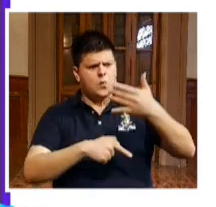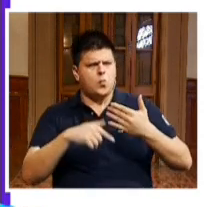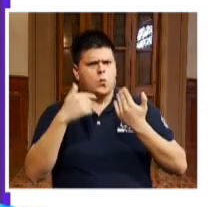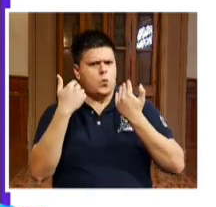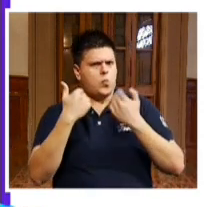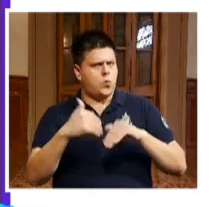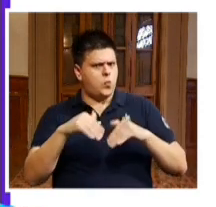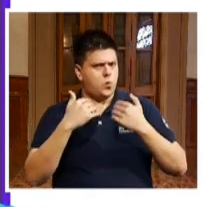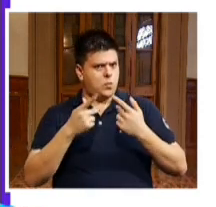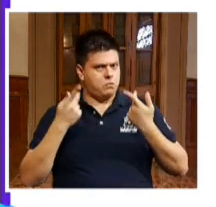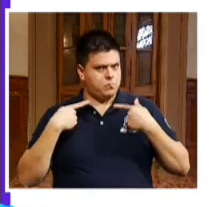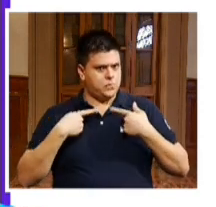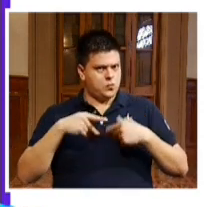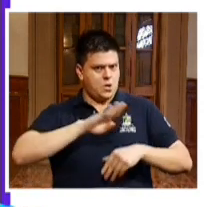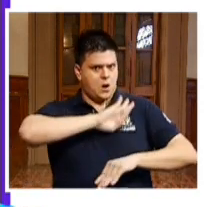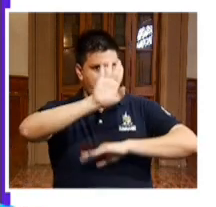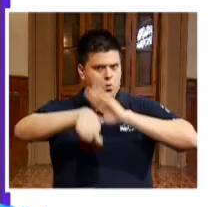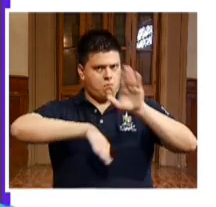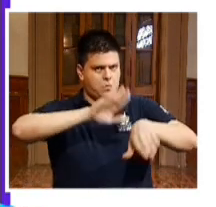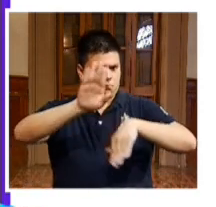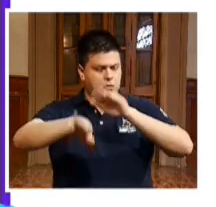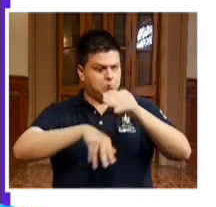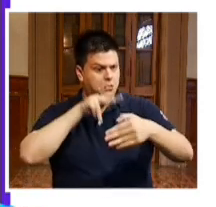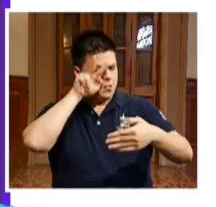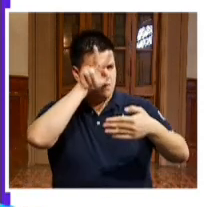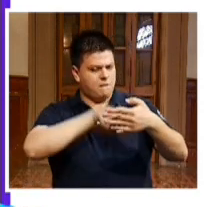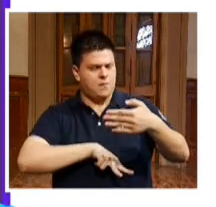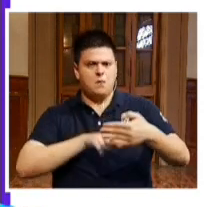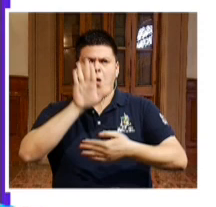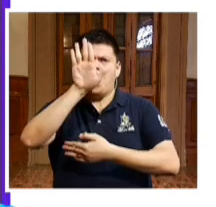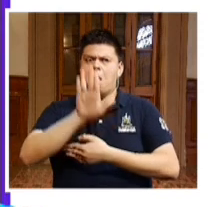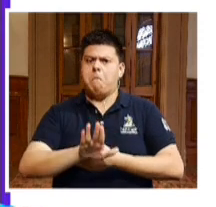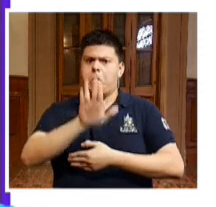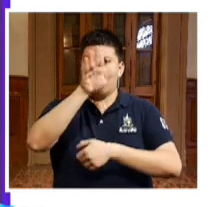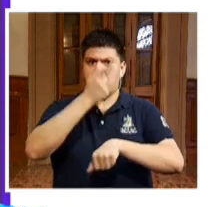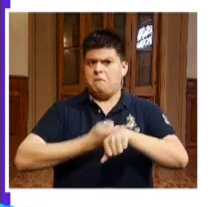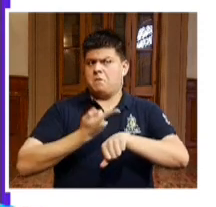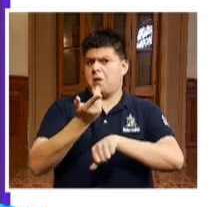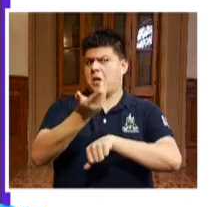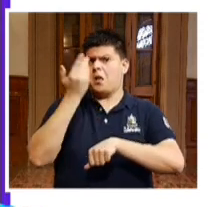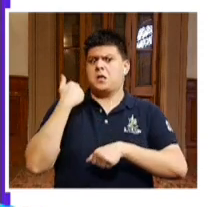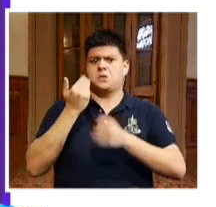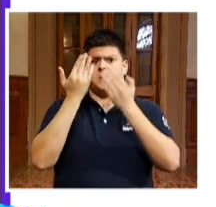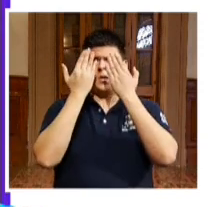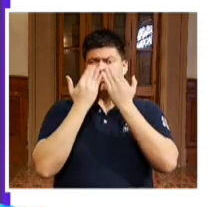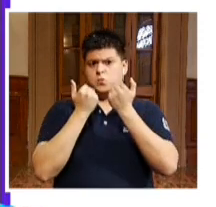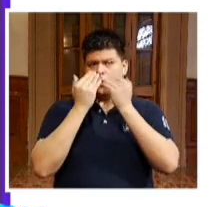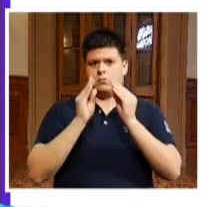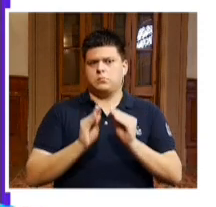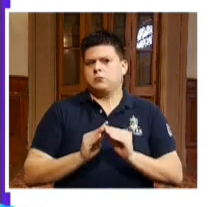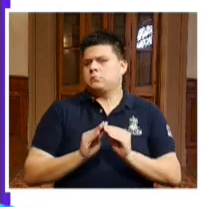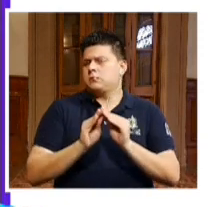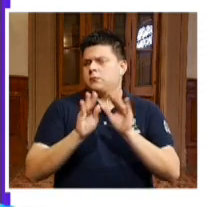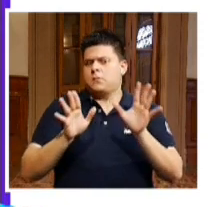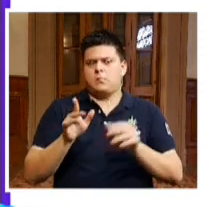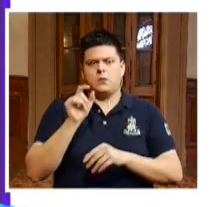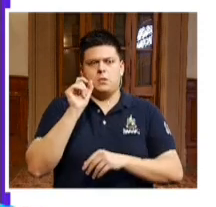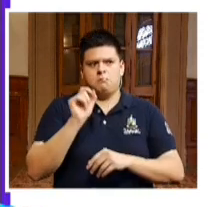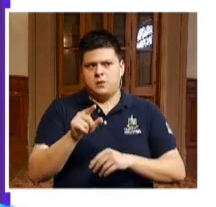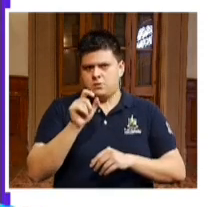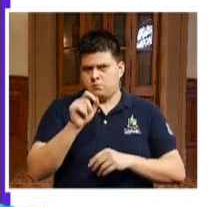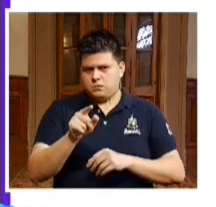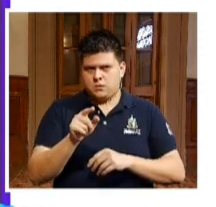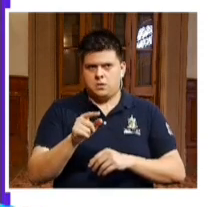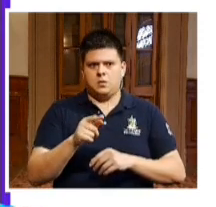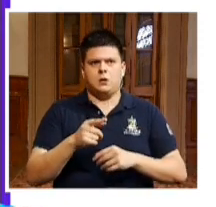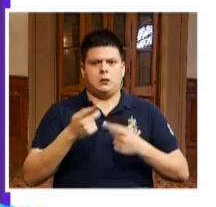importante de personas que fallecieron que aparentemente no tenían ninguna comorbilidad. Evidentemente hay